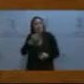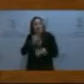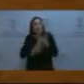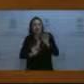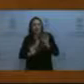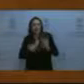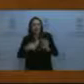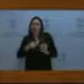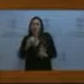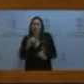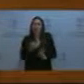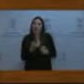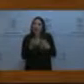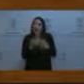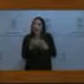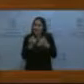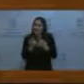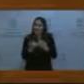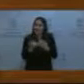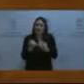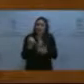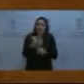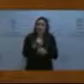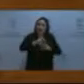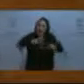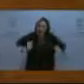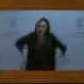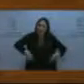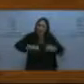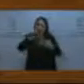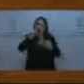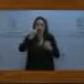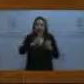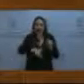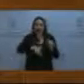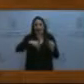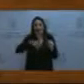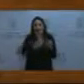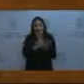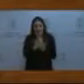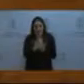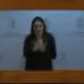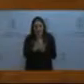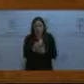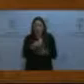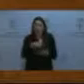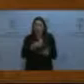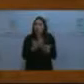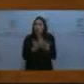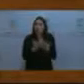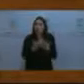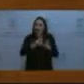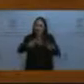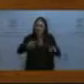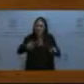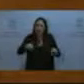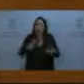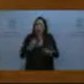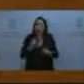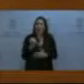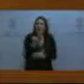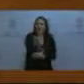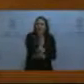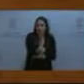hincapié en la necesidad de reforzar y reformar la Inspección General de Servicios. Pedimos también reforzar